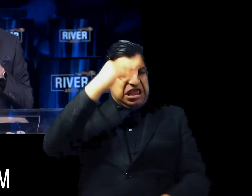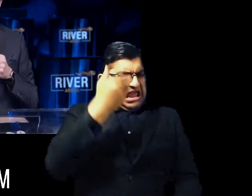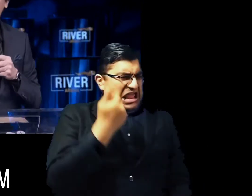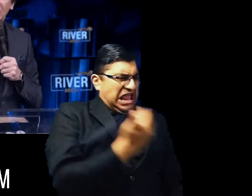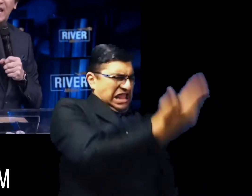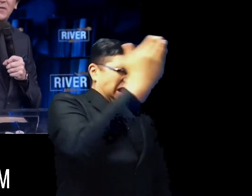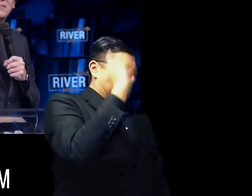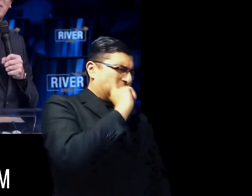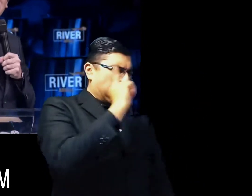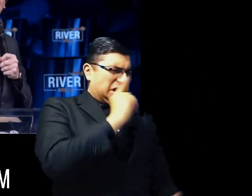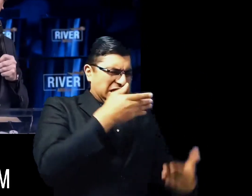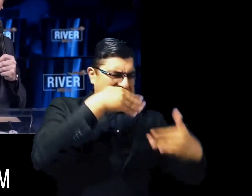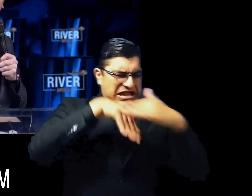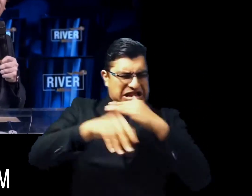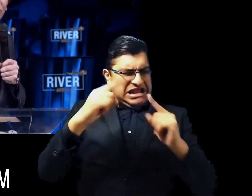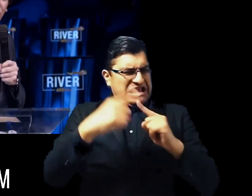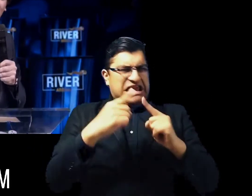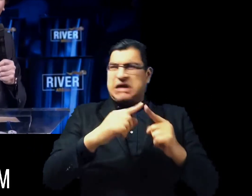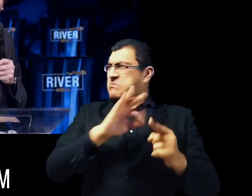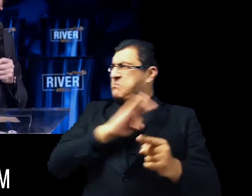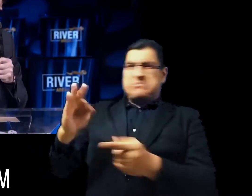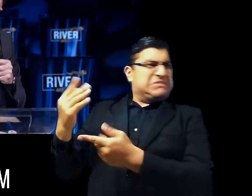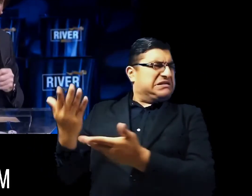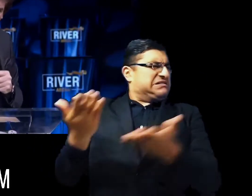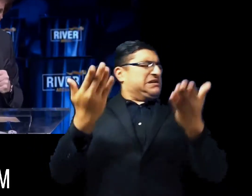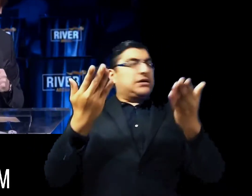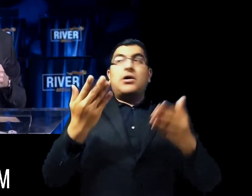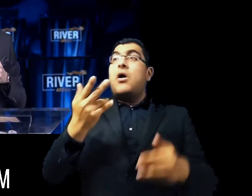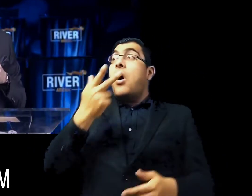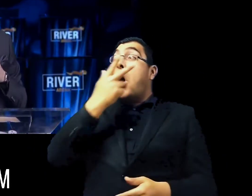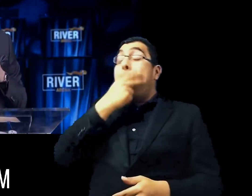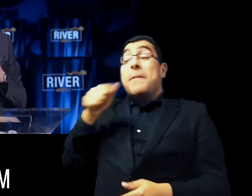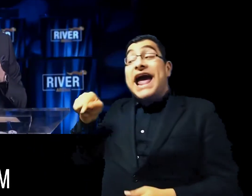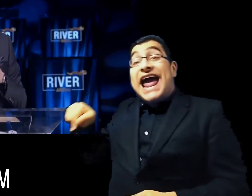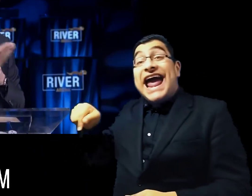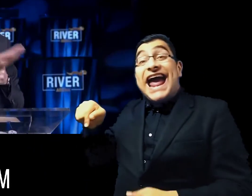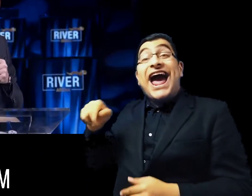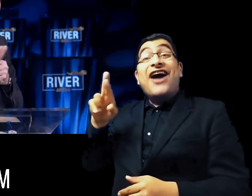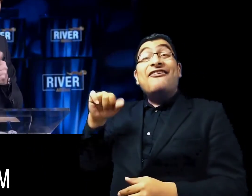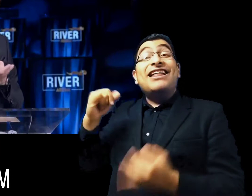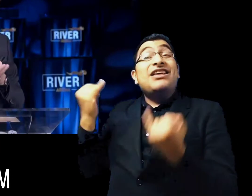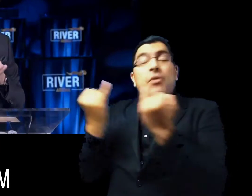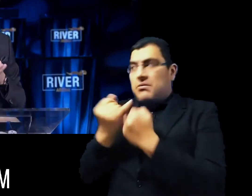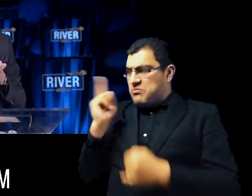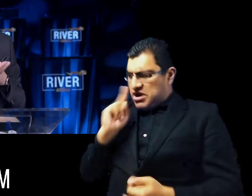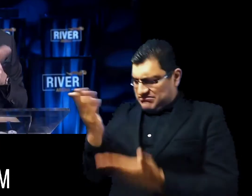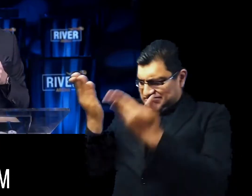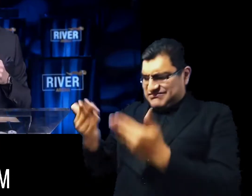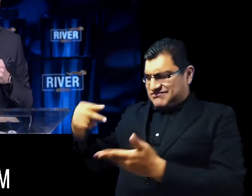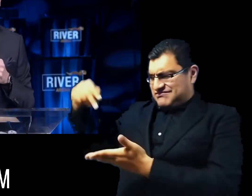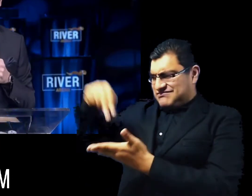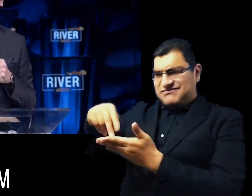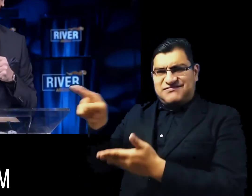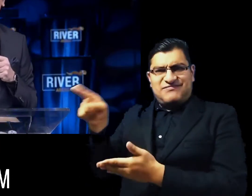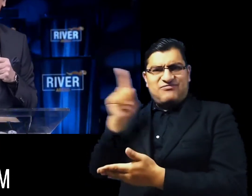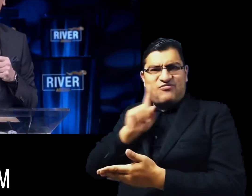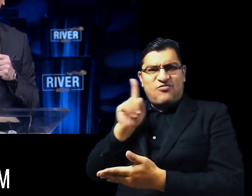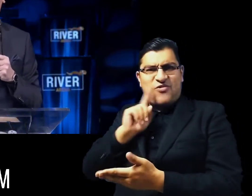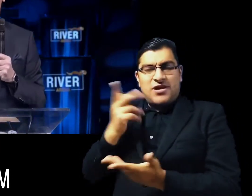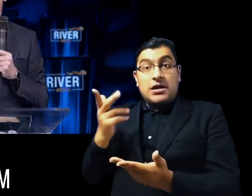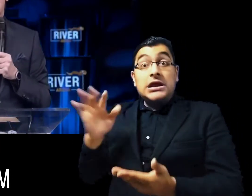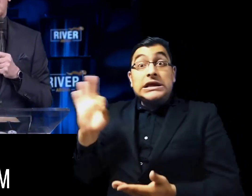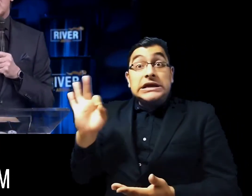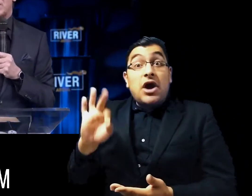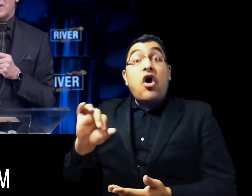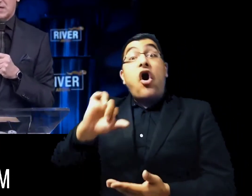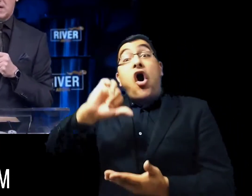este lugar? De la misma manera que Roberto miró con desdén a aquella dama que yo no sé si tuvo otra